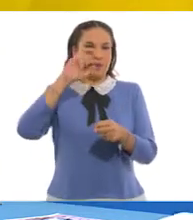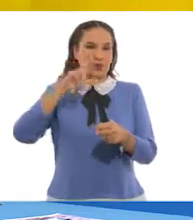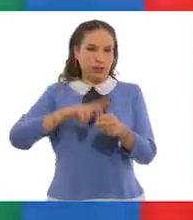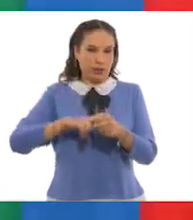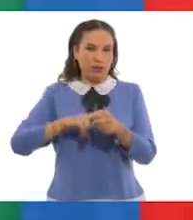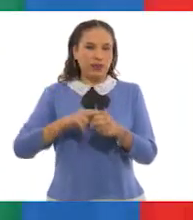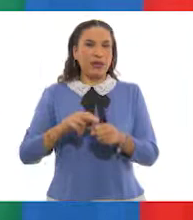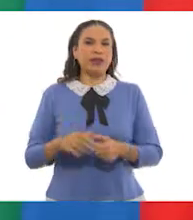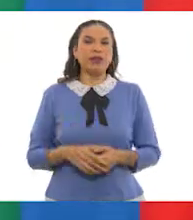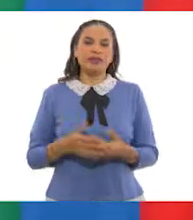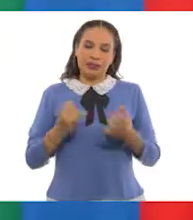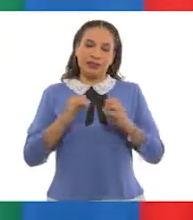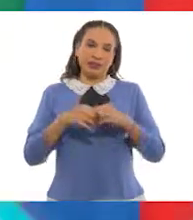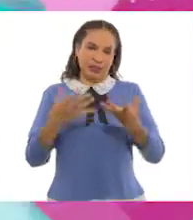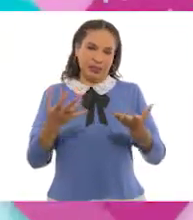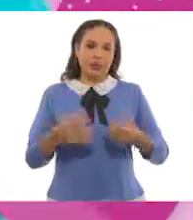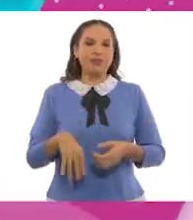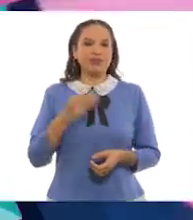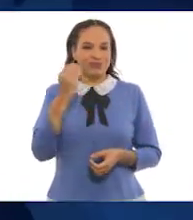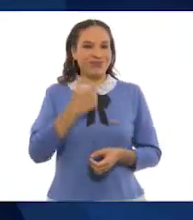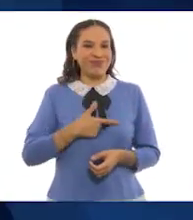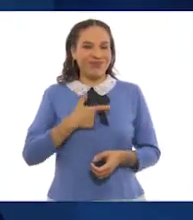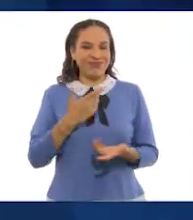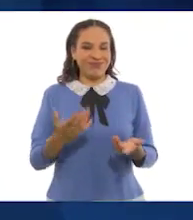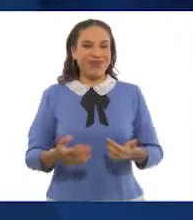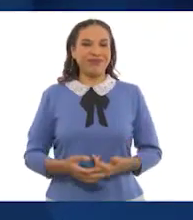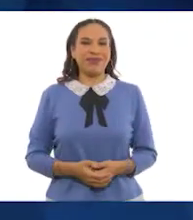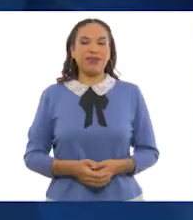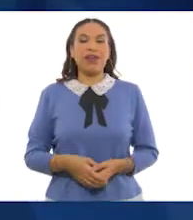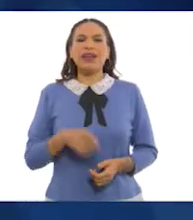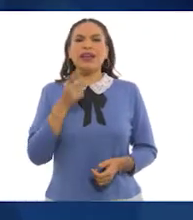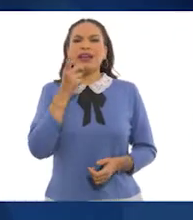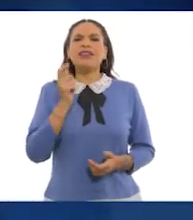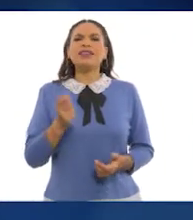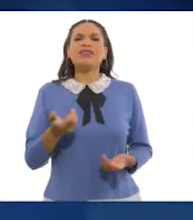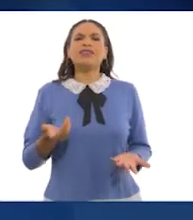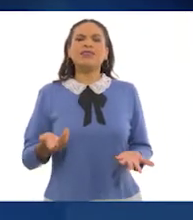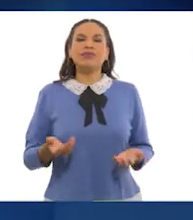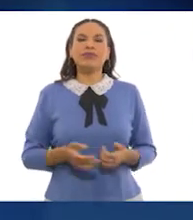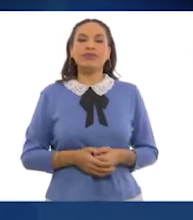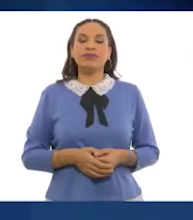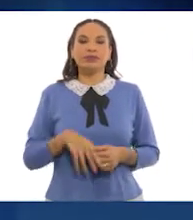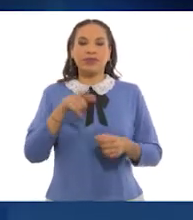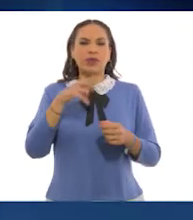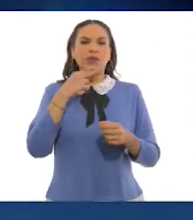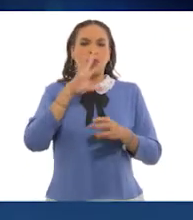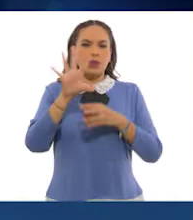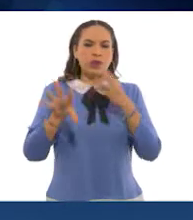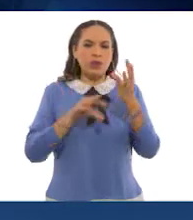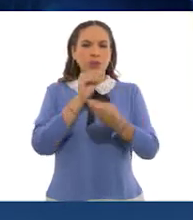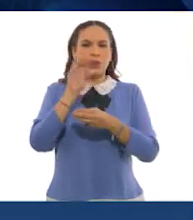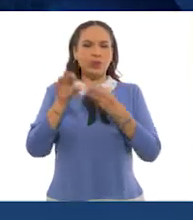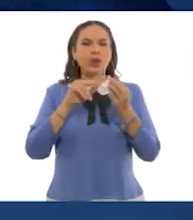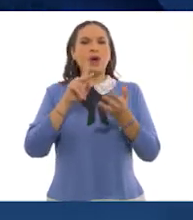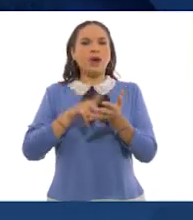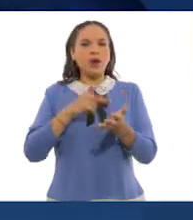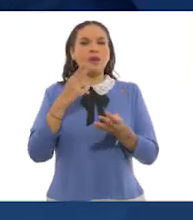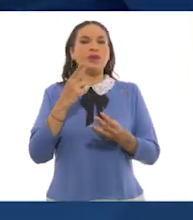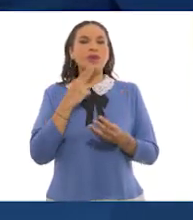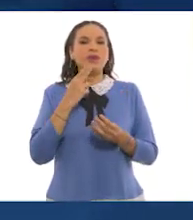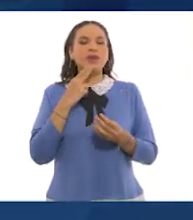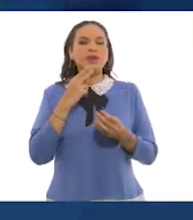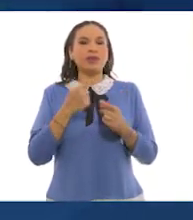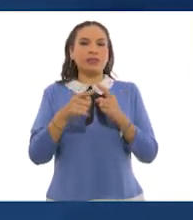Naturales? Claro que sí, maestra, con mucho gusto. Dice, el reuso consiste en volver a usar